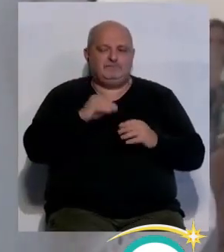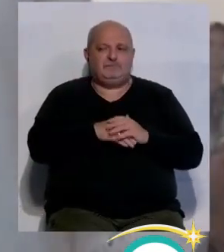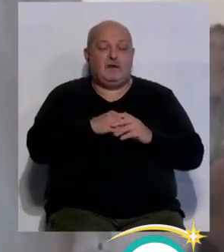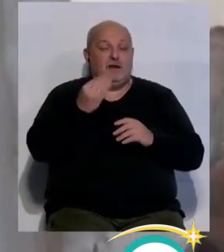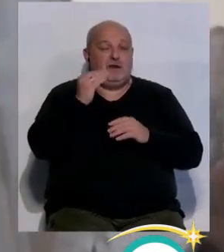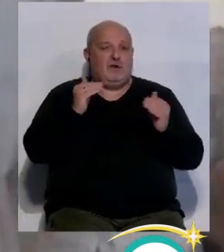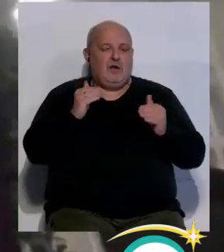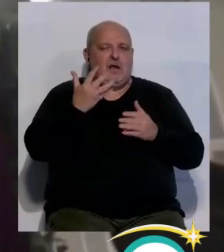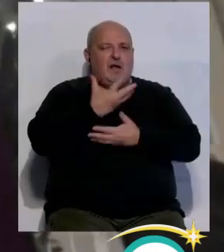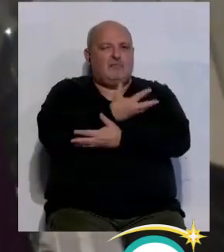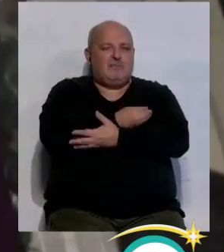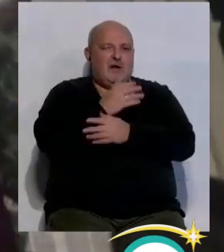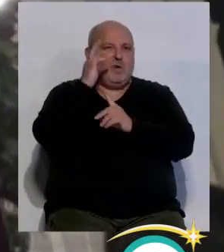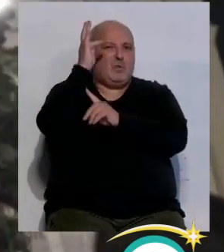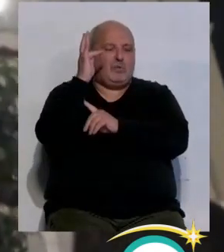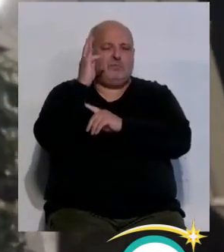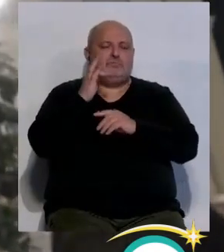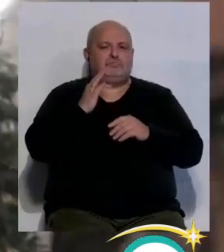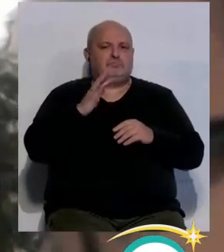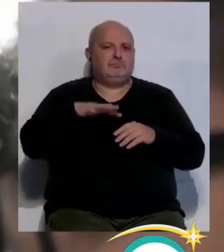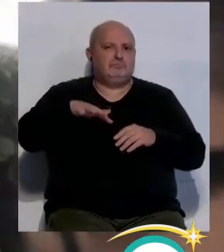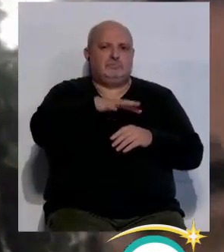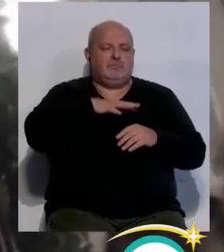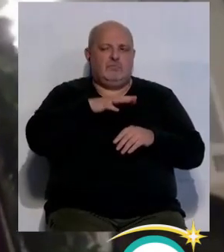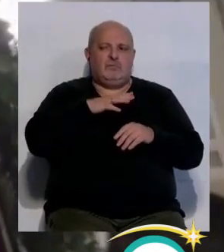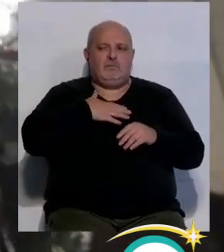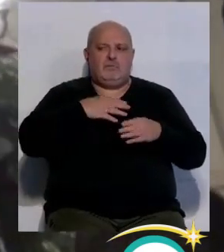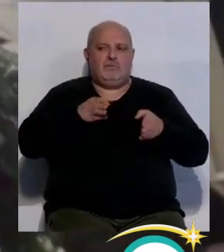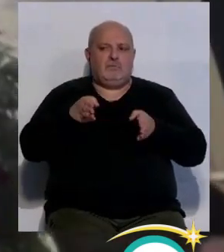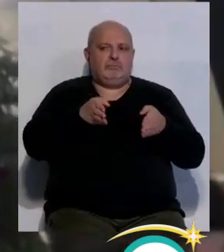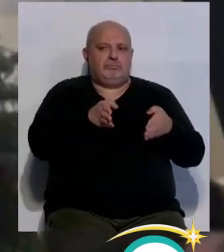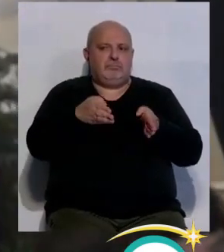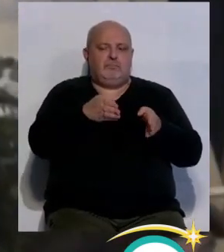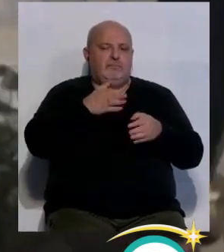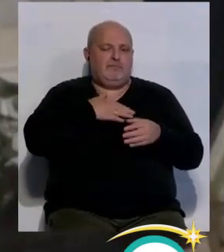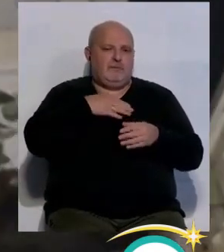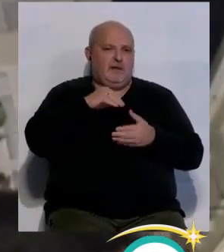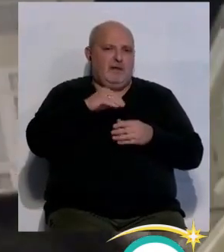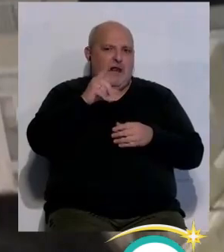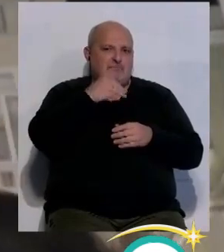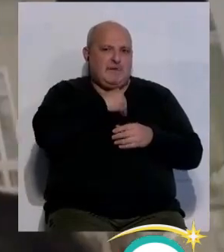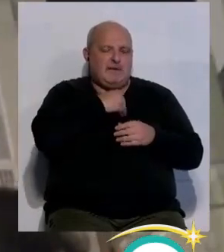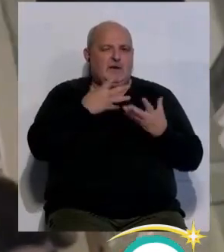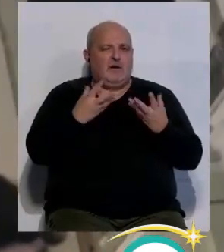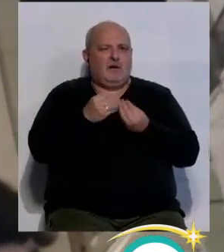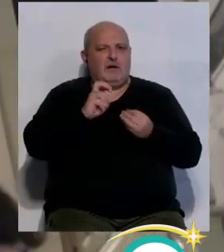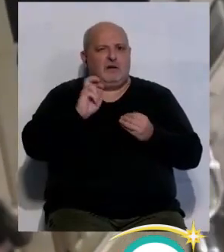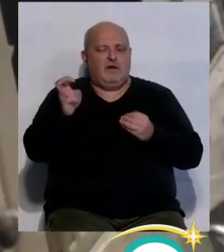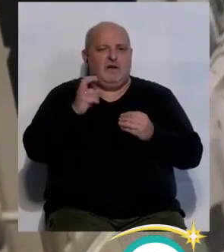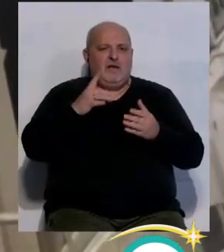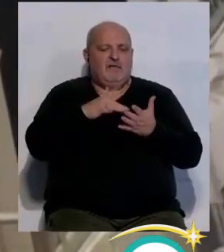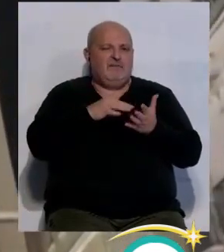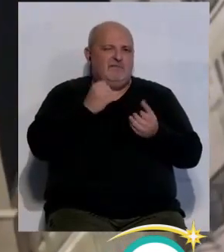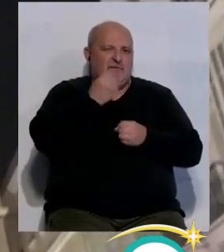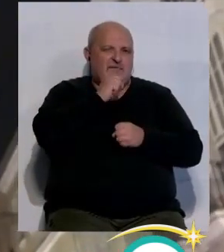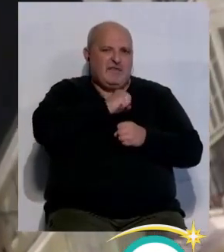del niño abrazado a la cruz ha procesionado sobre las andas cedidas por la Cofradía de las Penas, acompañado de